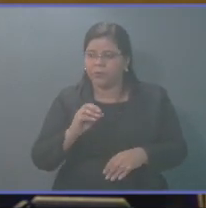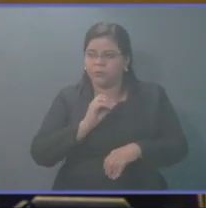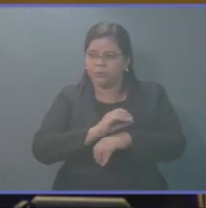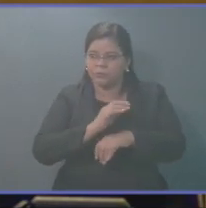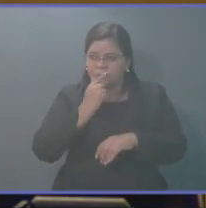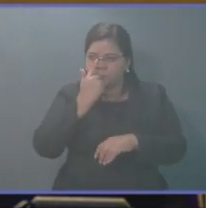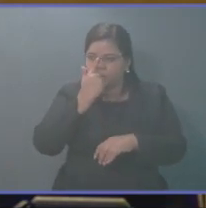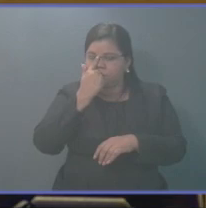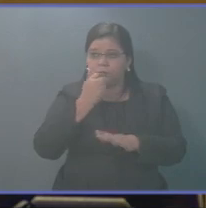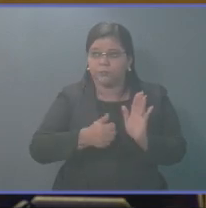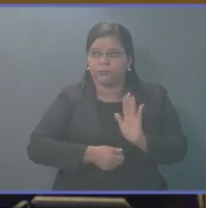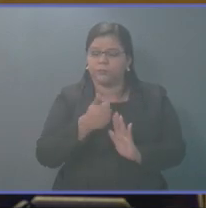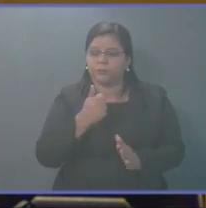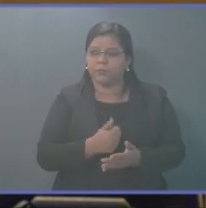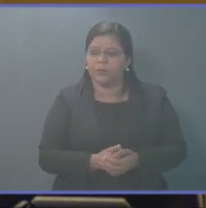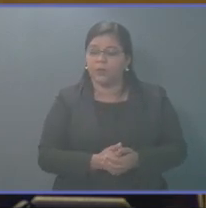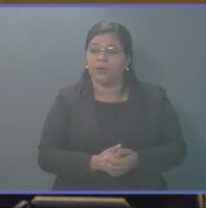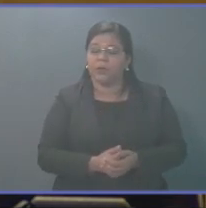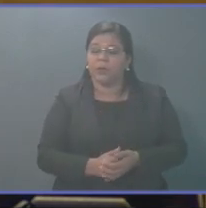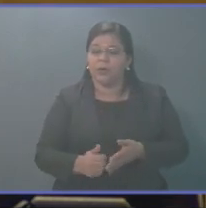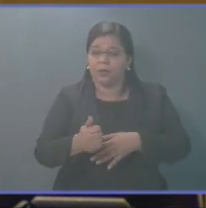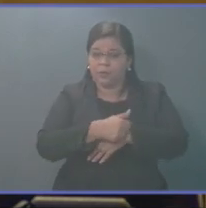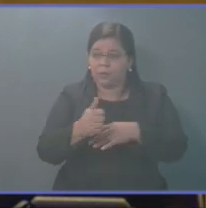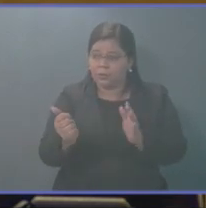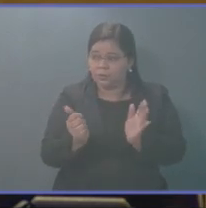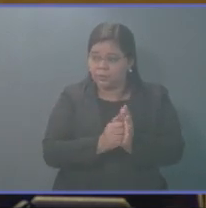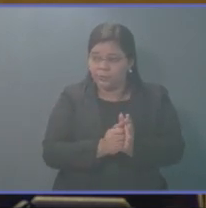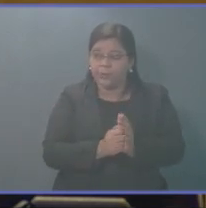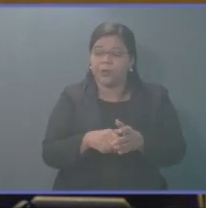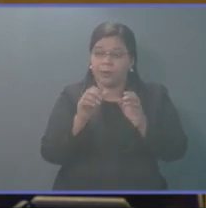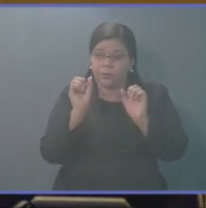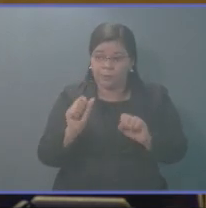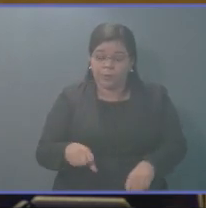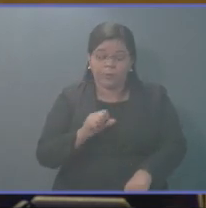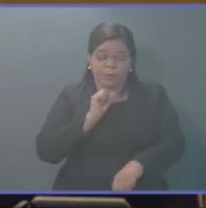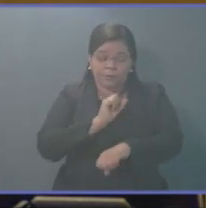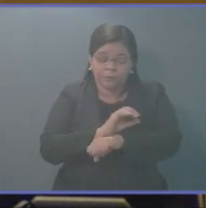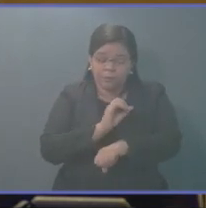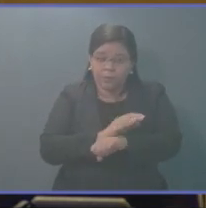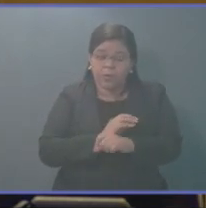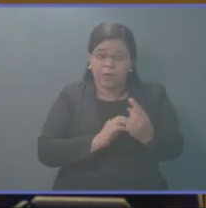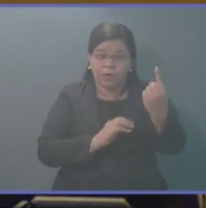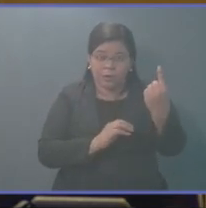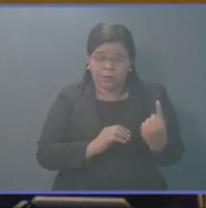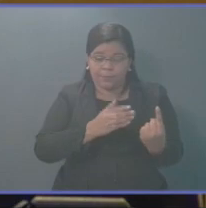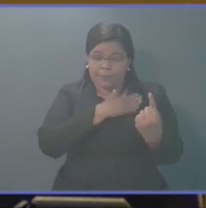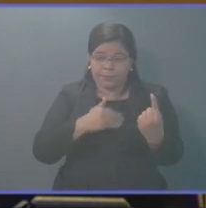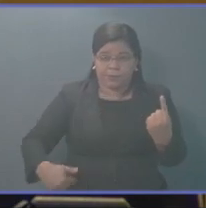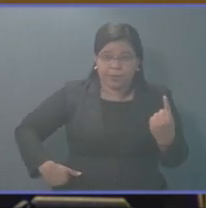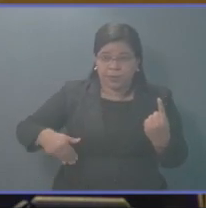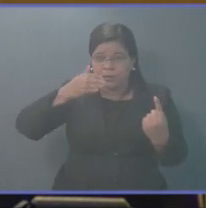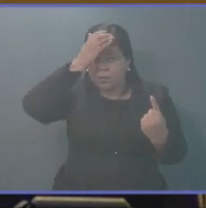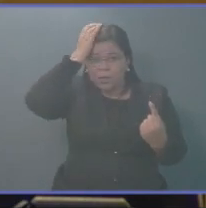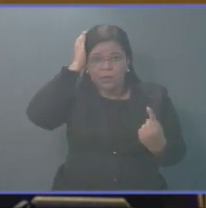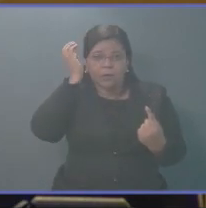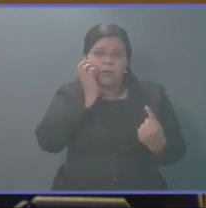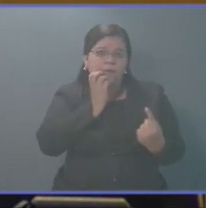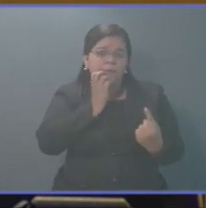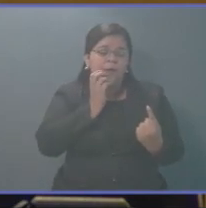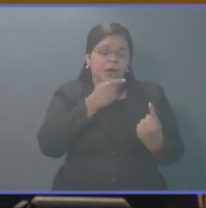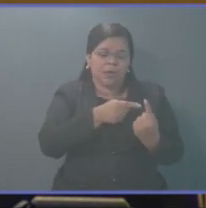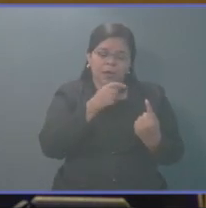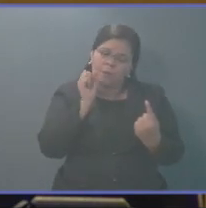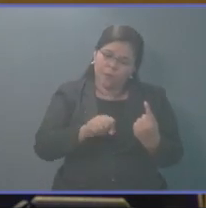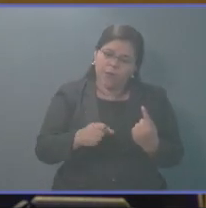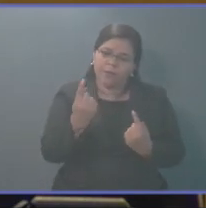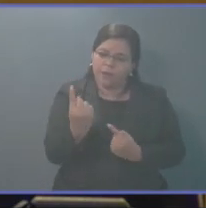de destitución. La Asamblea podrá recomendar a la Presidencia de la República la destitución